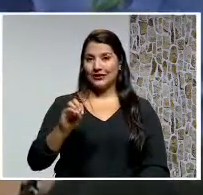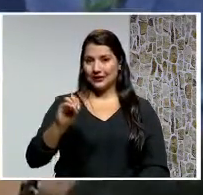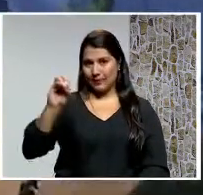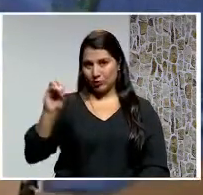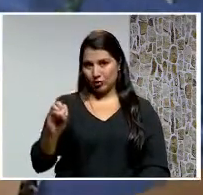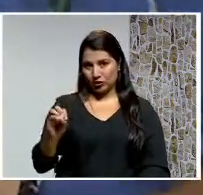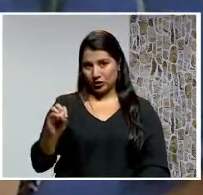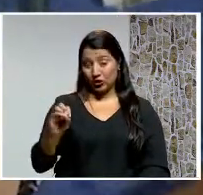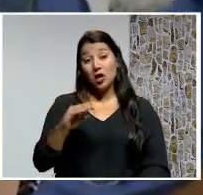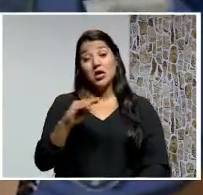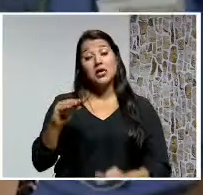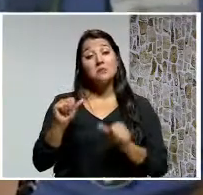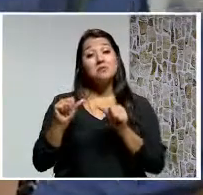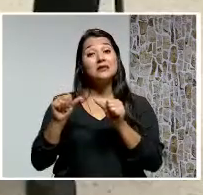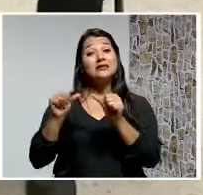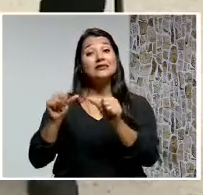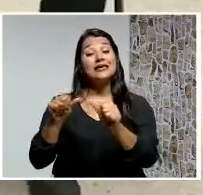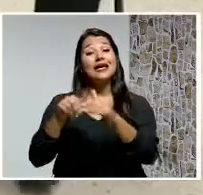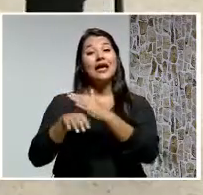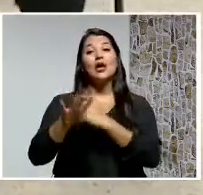0.70% y se mantendrá en